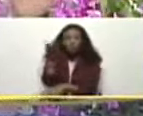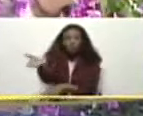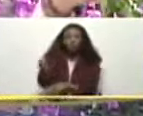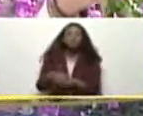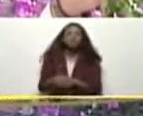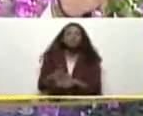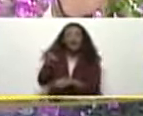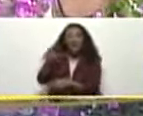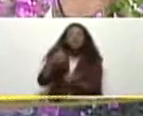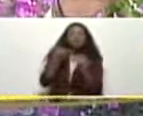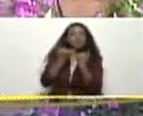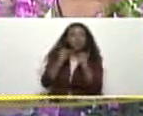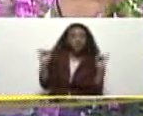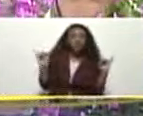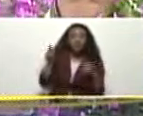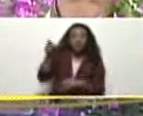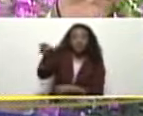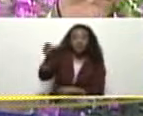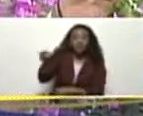Es la independencia